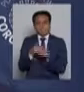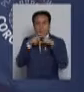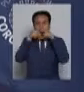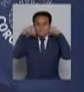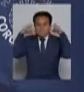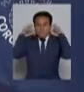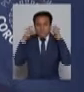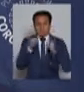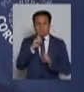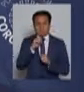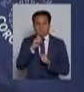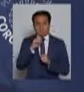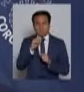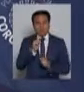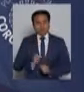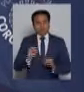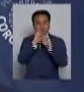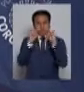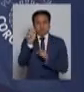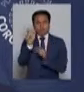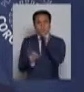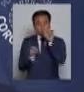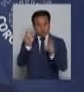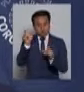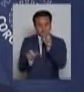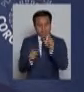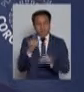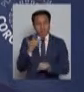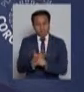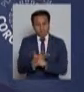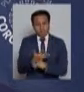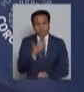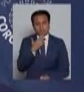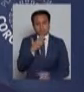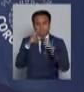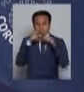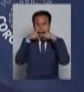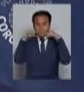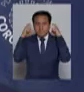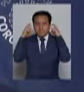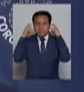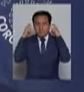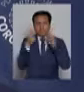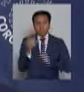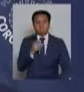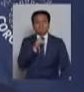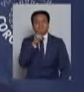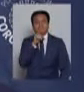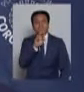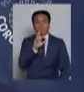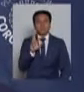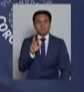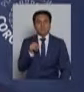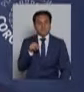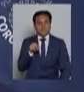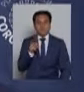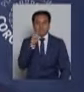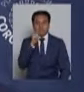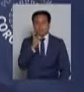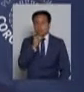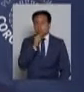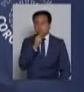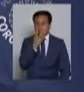mascarillas de este tipo quirúrgica para el personal, también de mascarillas más sofisticadas, 95N. No